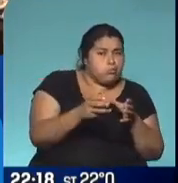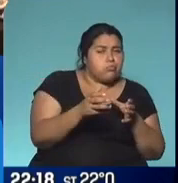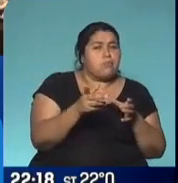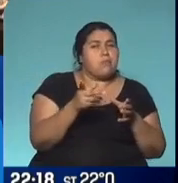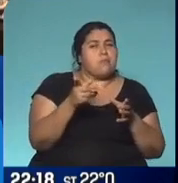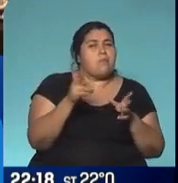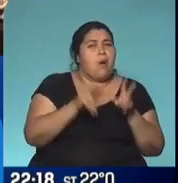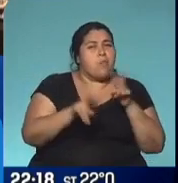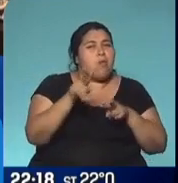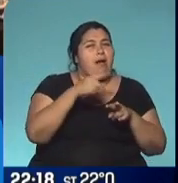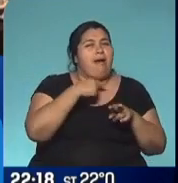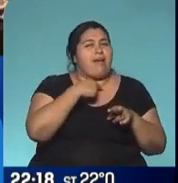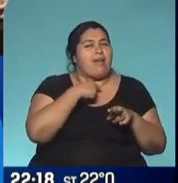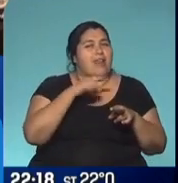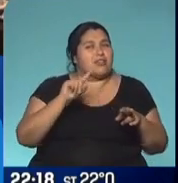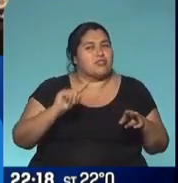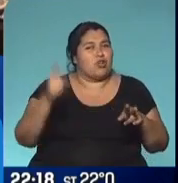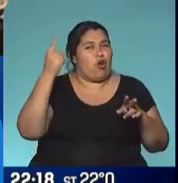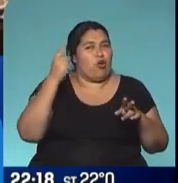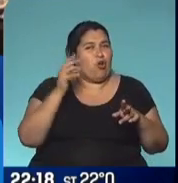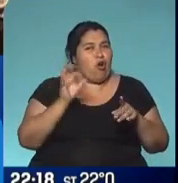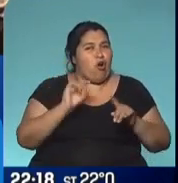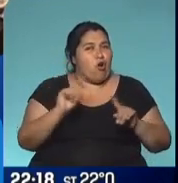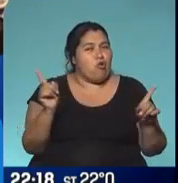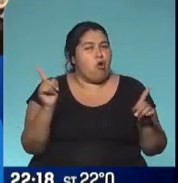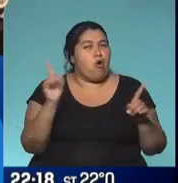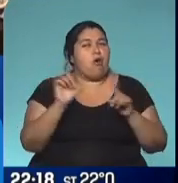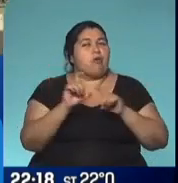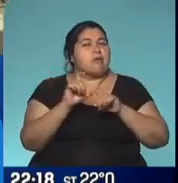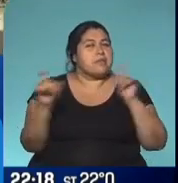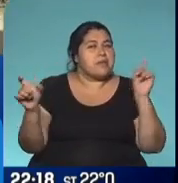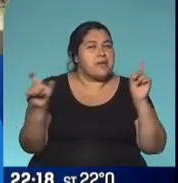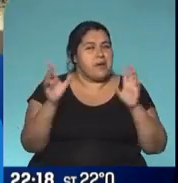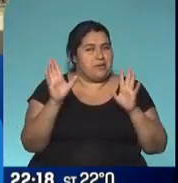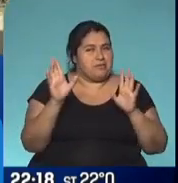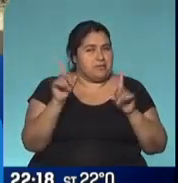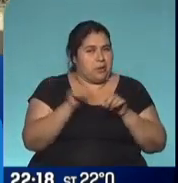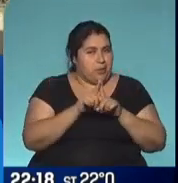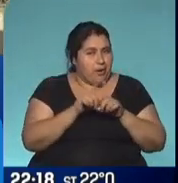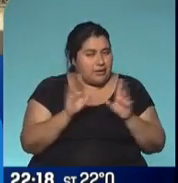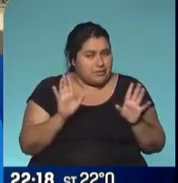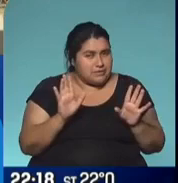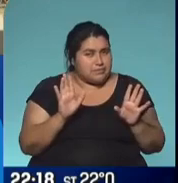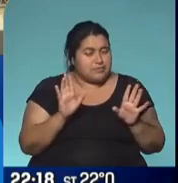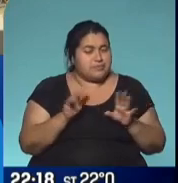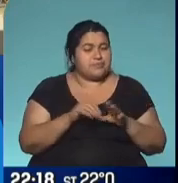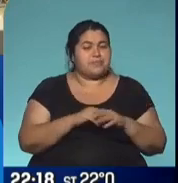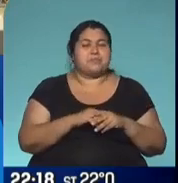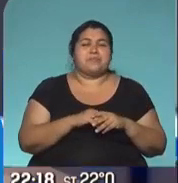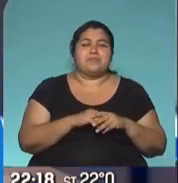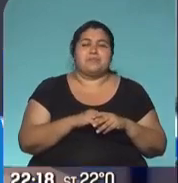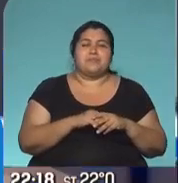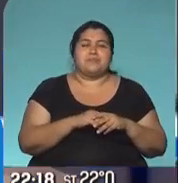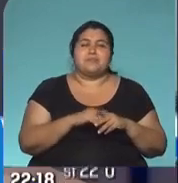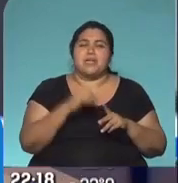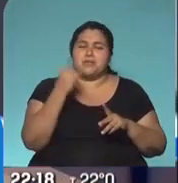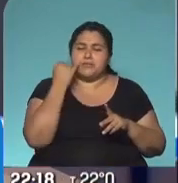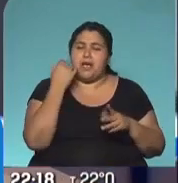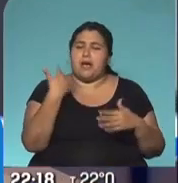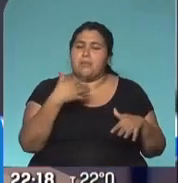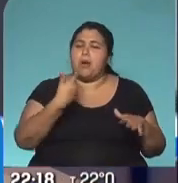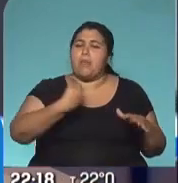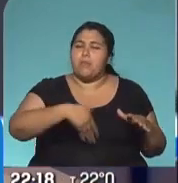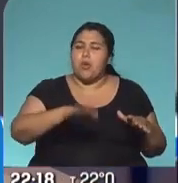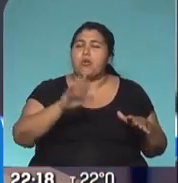buscar su salida de lo que es el Reino Unido, de la Gran Bretaña e Irlanda del Norte? Ya se habló de un